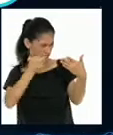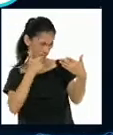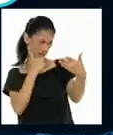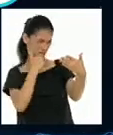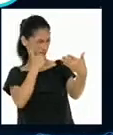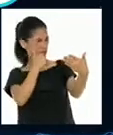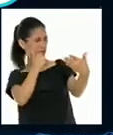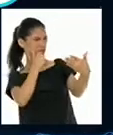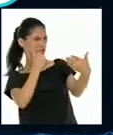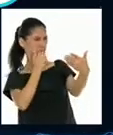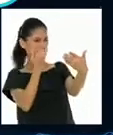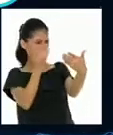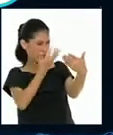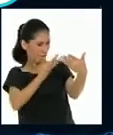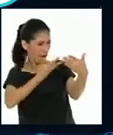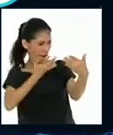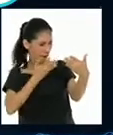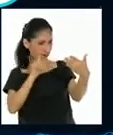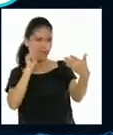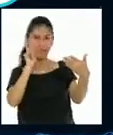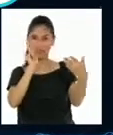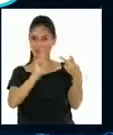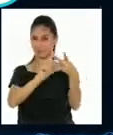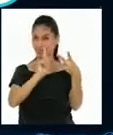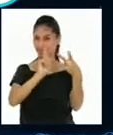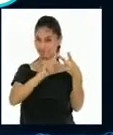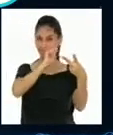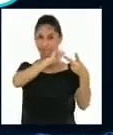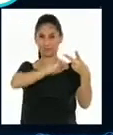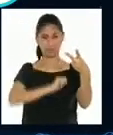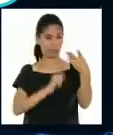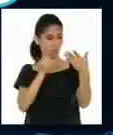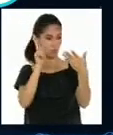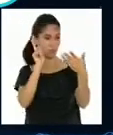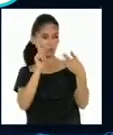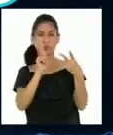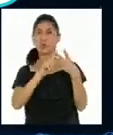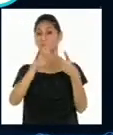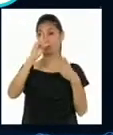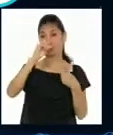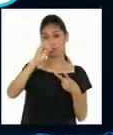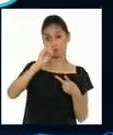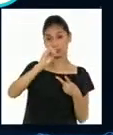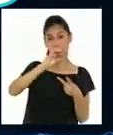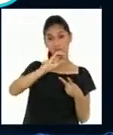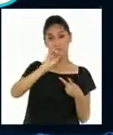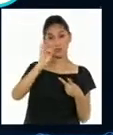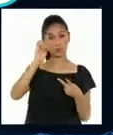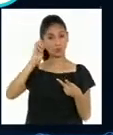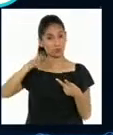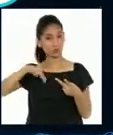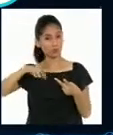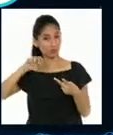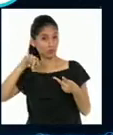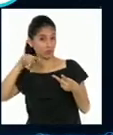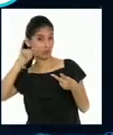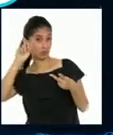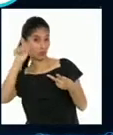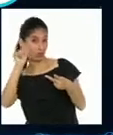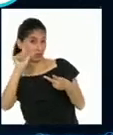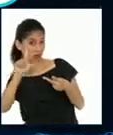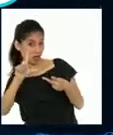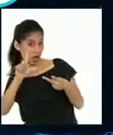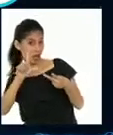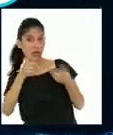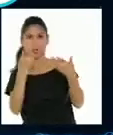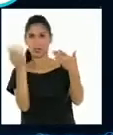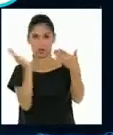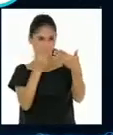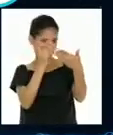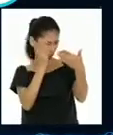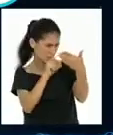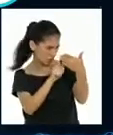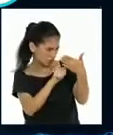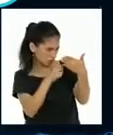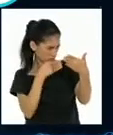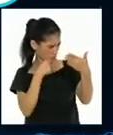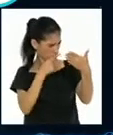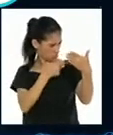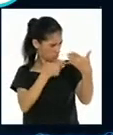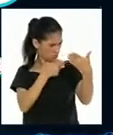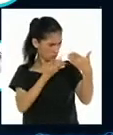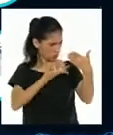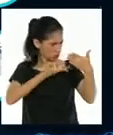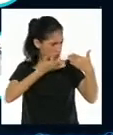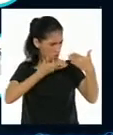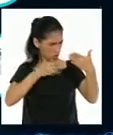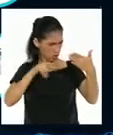observa. En segundo lugar, tenemos la técnica documental, que es un tipo de observación que busca datos en documentos, fuentes escritas